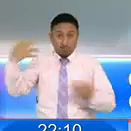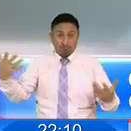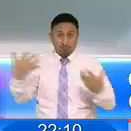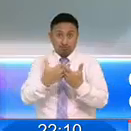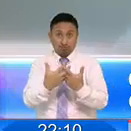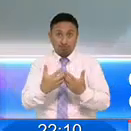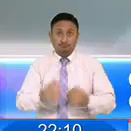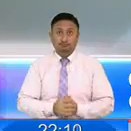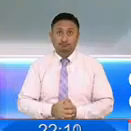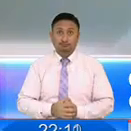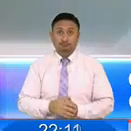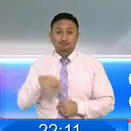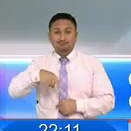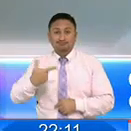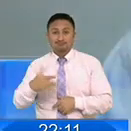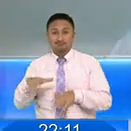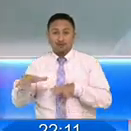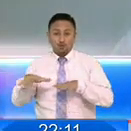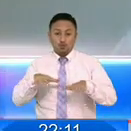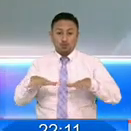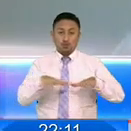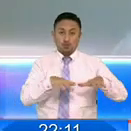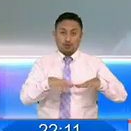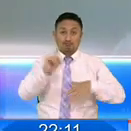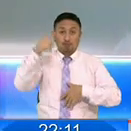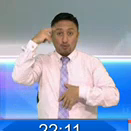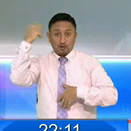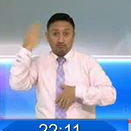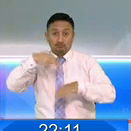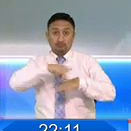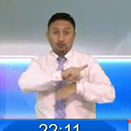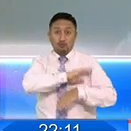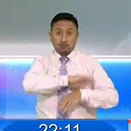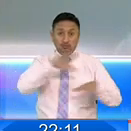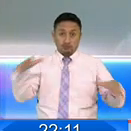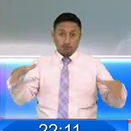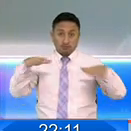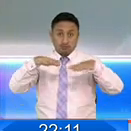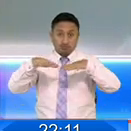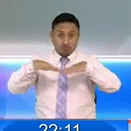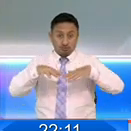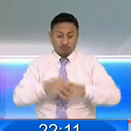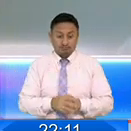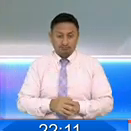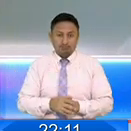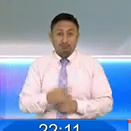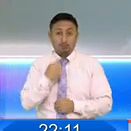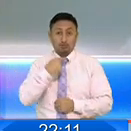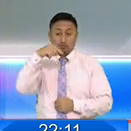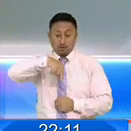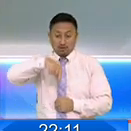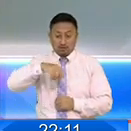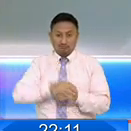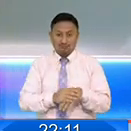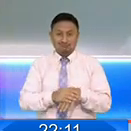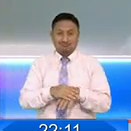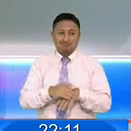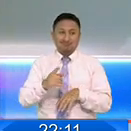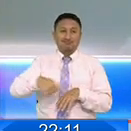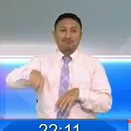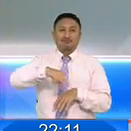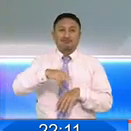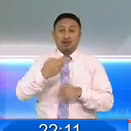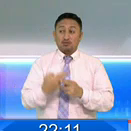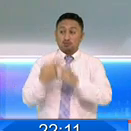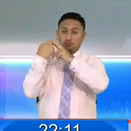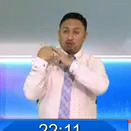Trabajo de coordinación entre el gobierno nacional y los municipios. Yo no creo que aquí se trata de dejar a un lado las